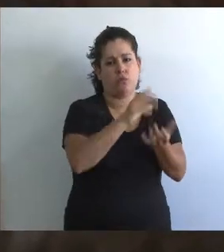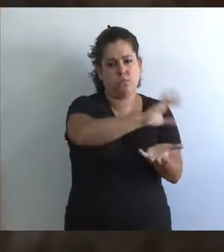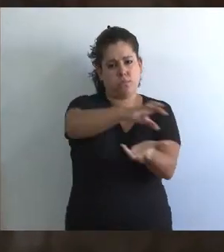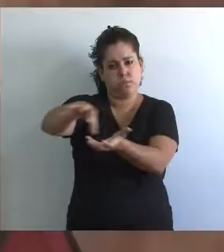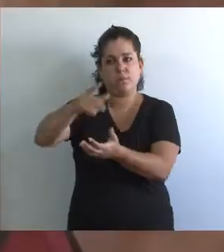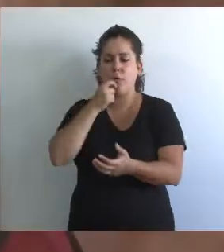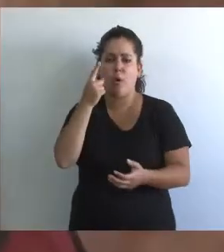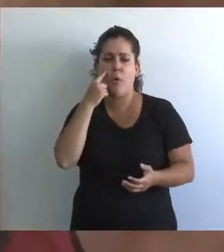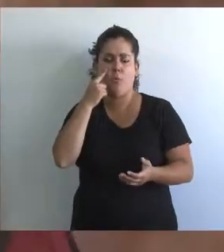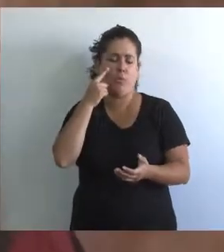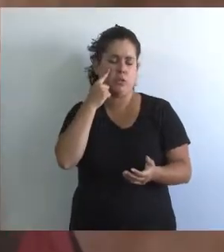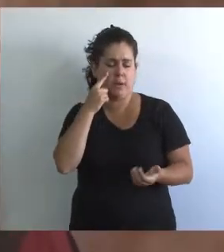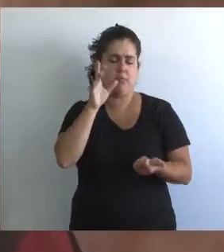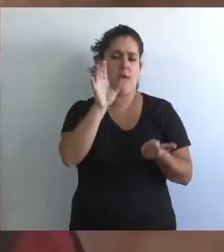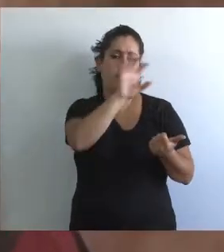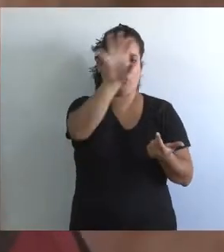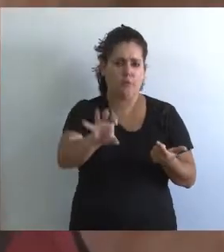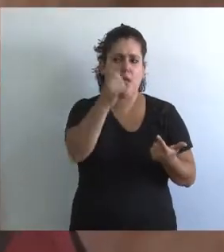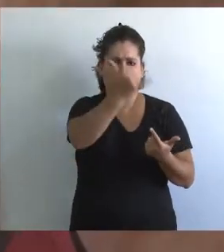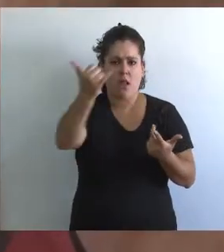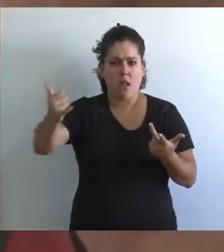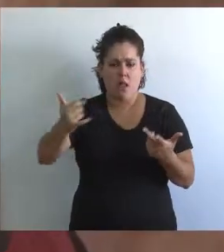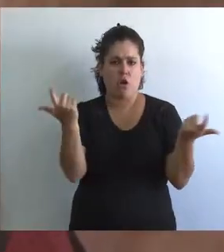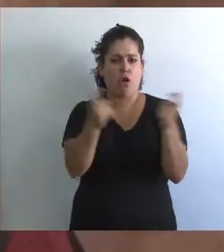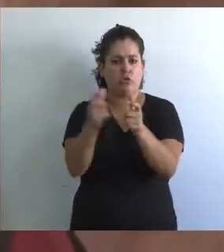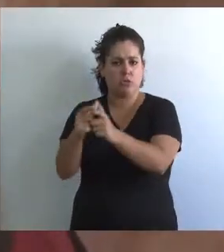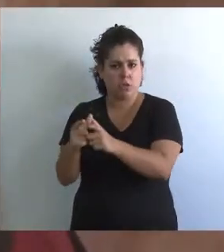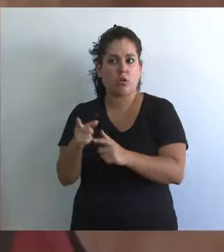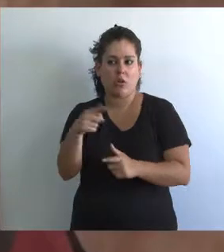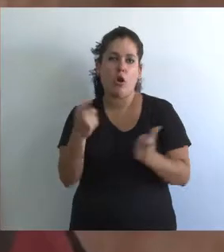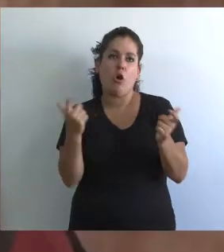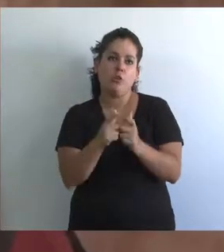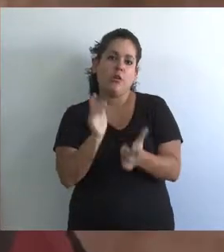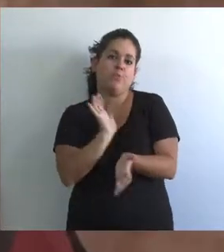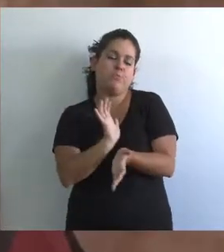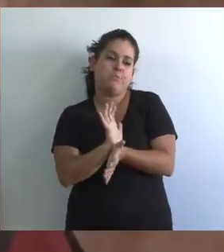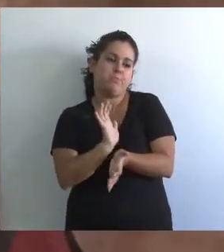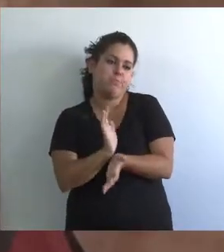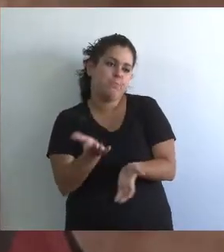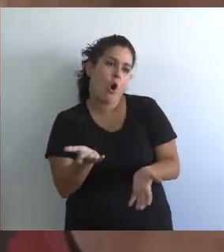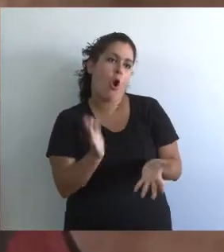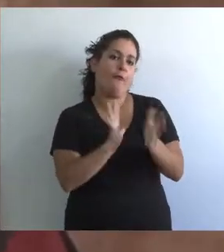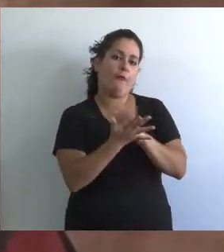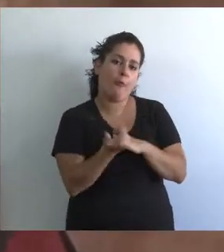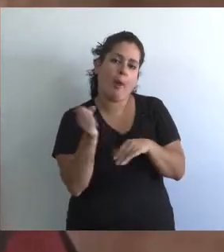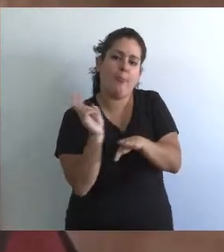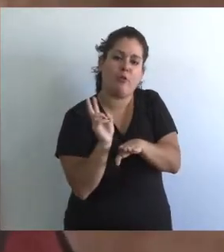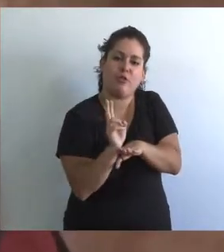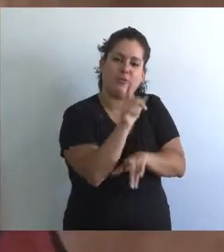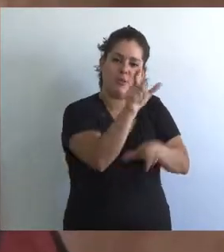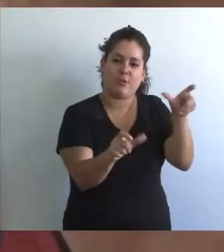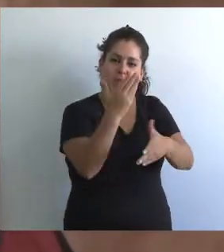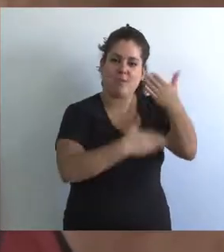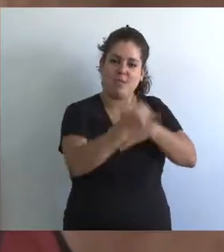muchísimos municipios de la provincia de Buenos Aires y según tengo entendido también del país, cumple un poco el rol